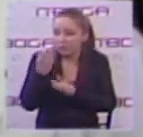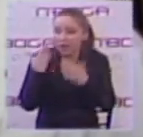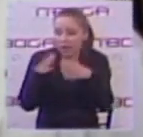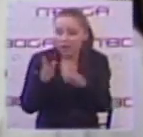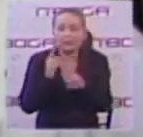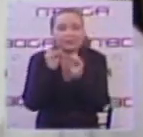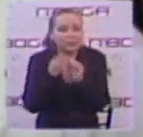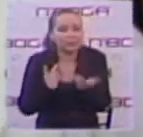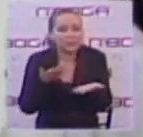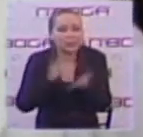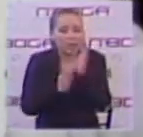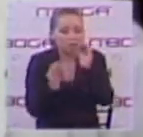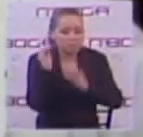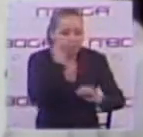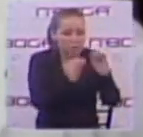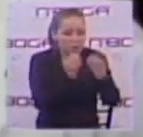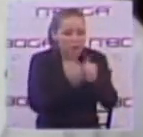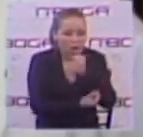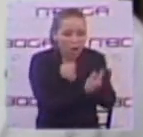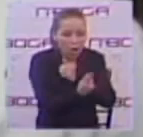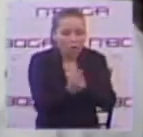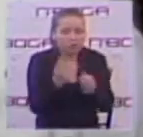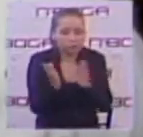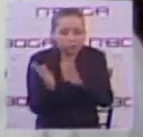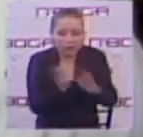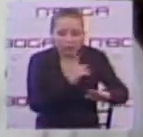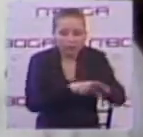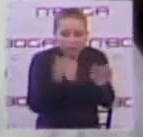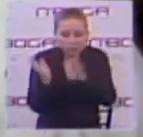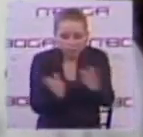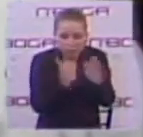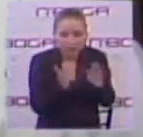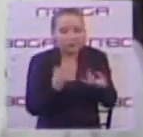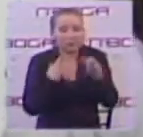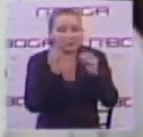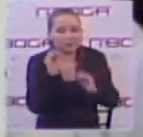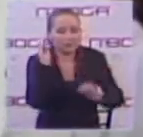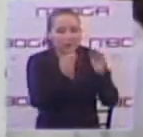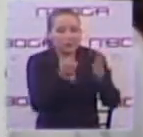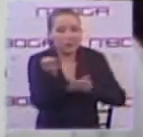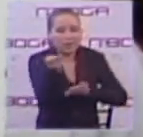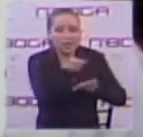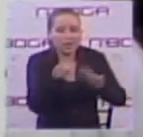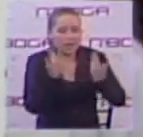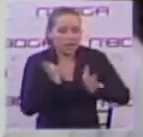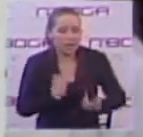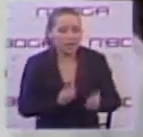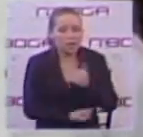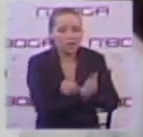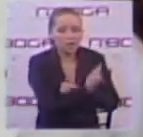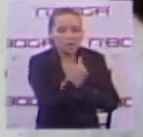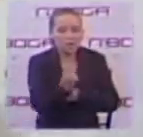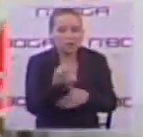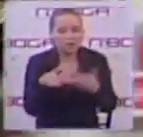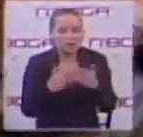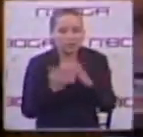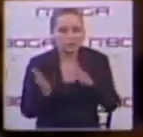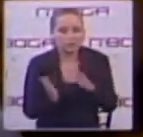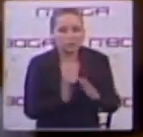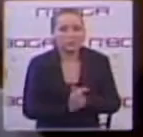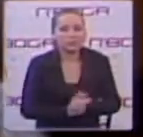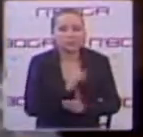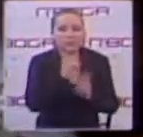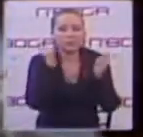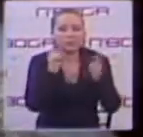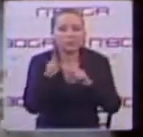pudimos rescatar elementos de cada una de esas etapas para implementarlos en un diseño para cada una de estas etapas. El evento